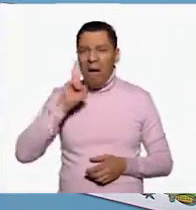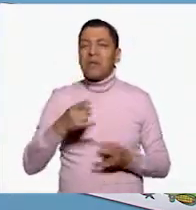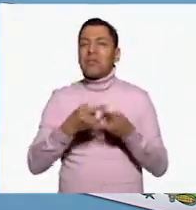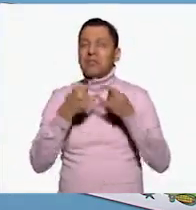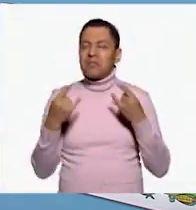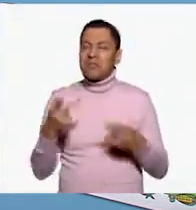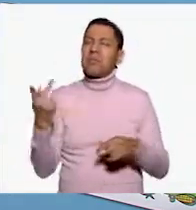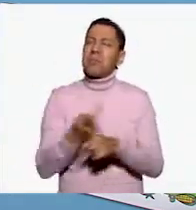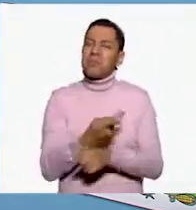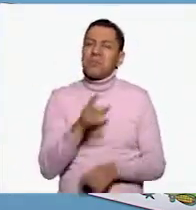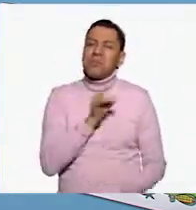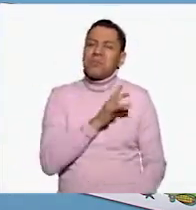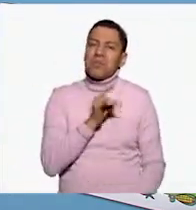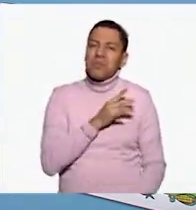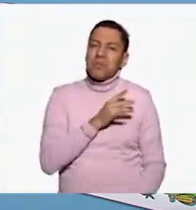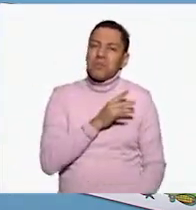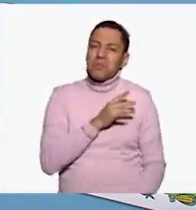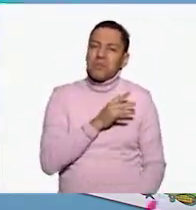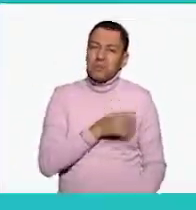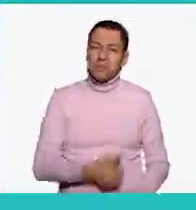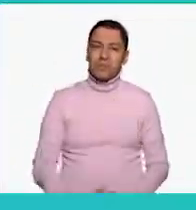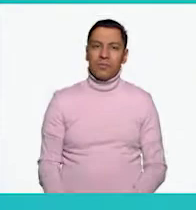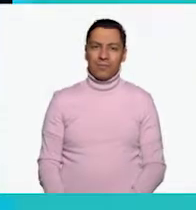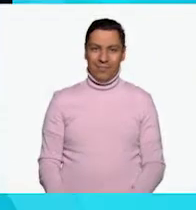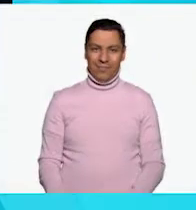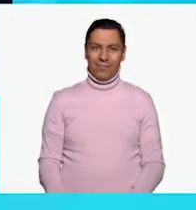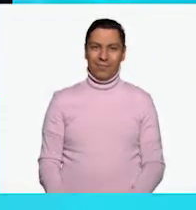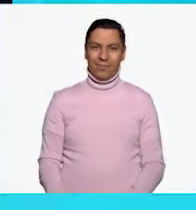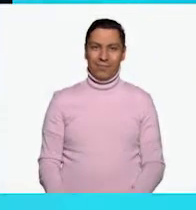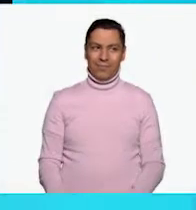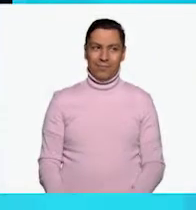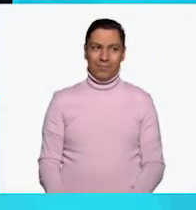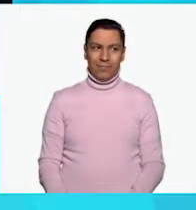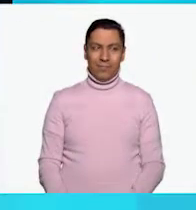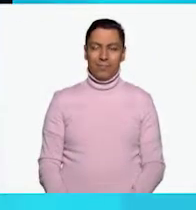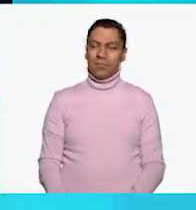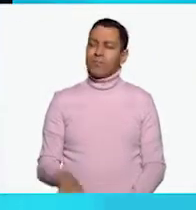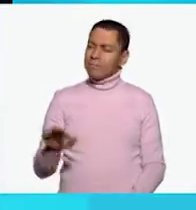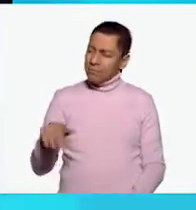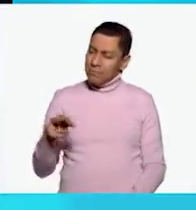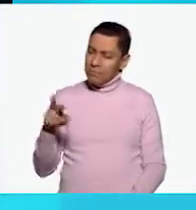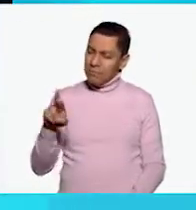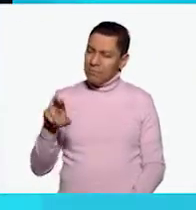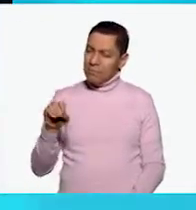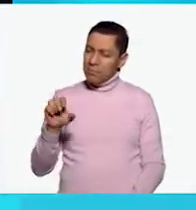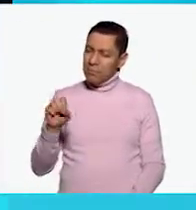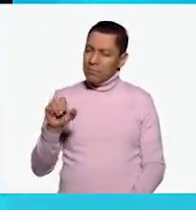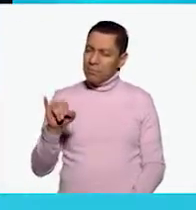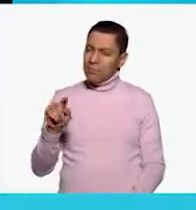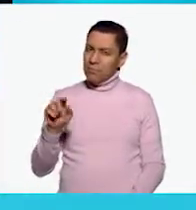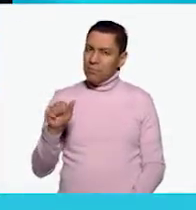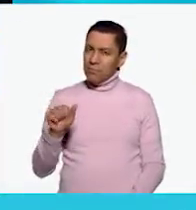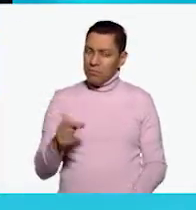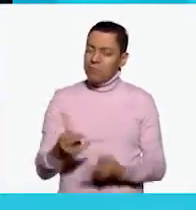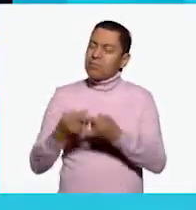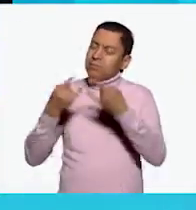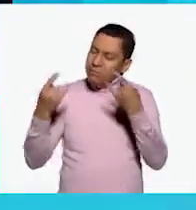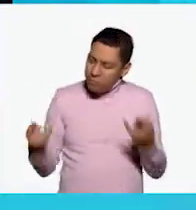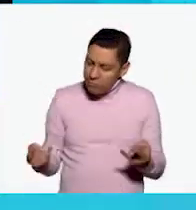saber qué fue lo que hizo. Adelante, por favor. A ver, Rosita, cuéntame, ¿qué